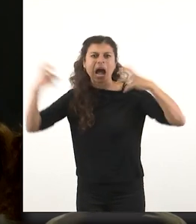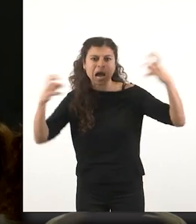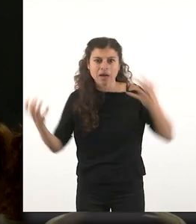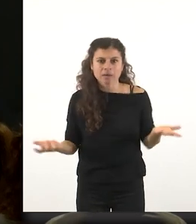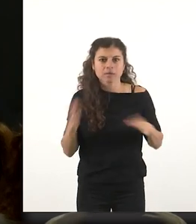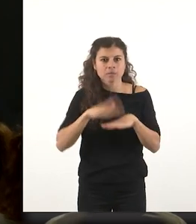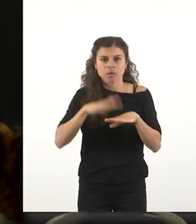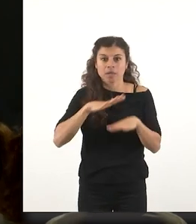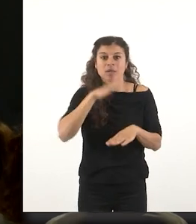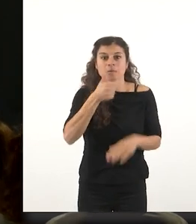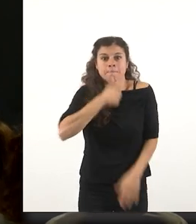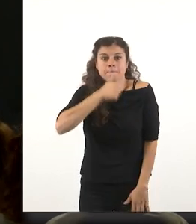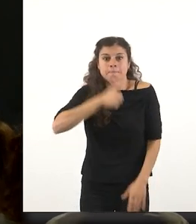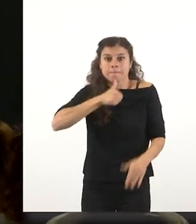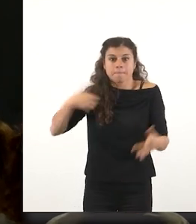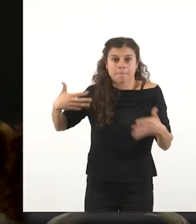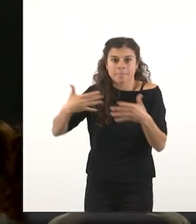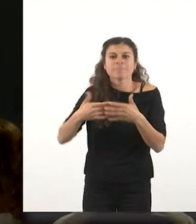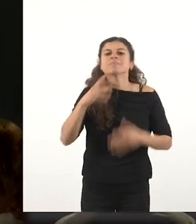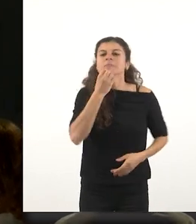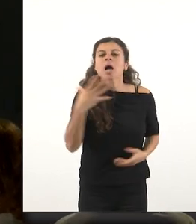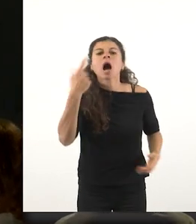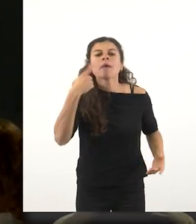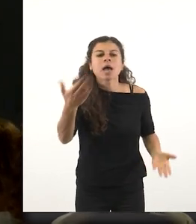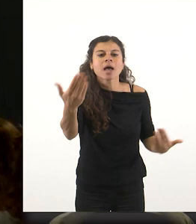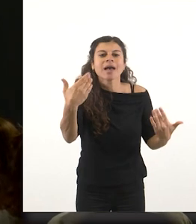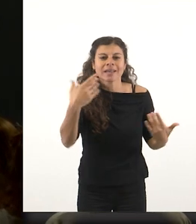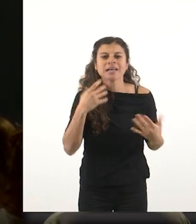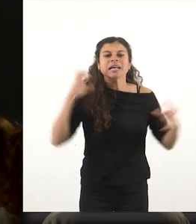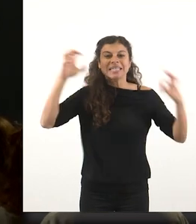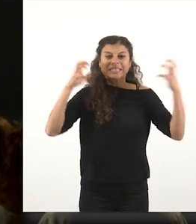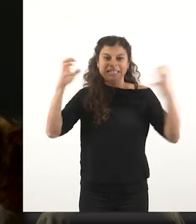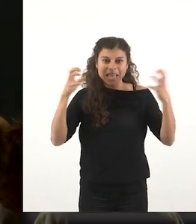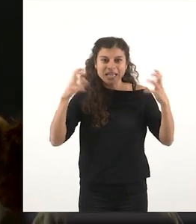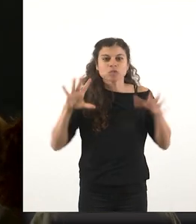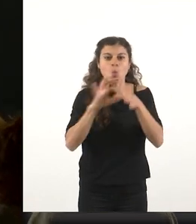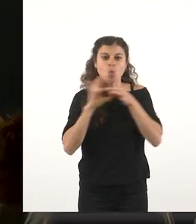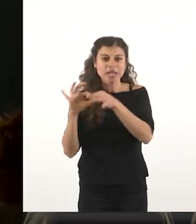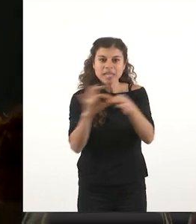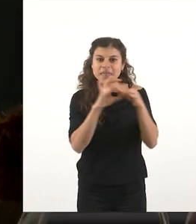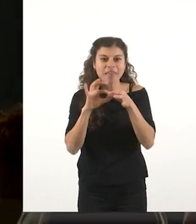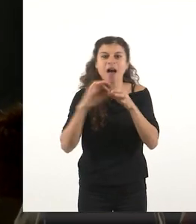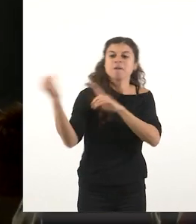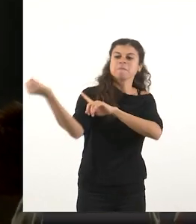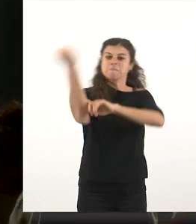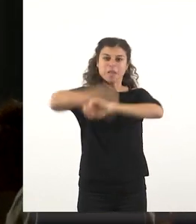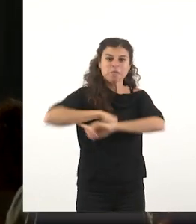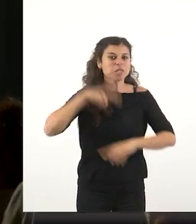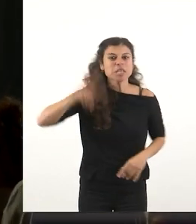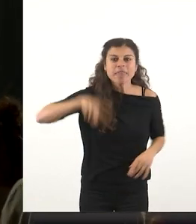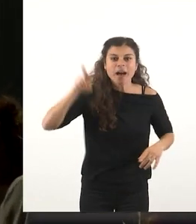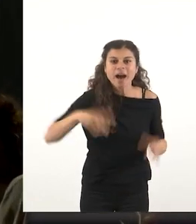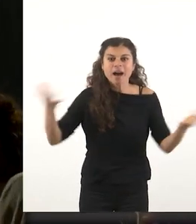hagan así. Eso es. Histéricas, unidas, jamás seremos vencidas. Histérica, unida, jamás